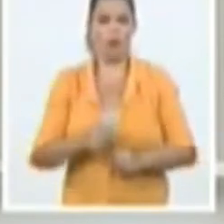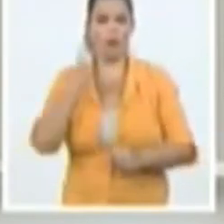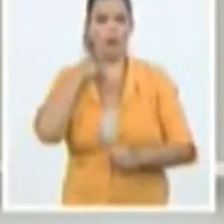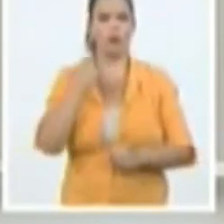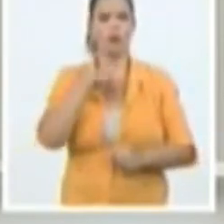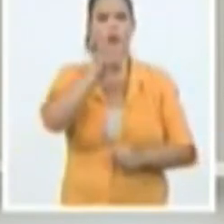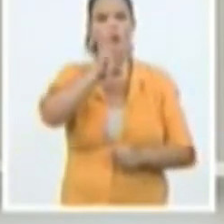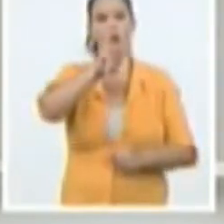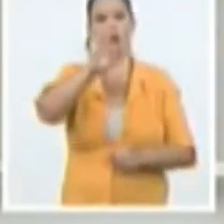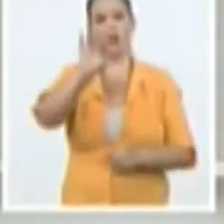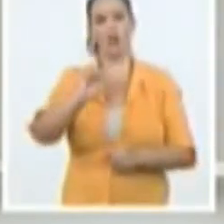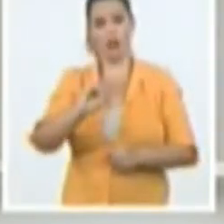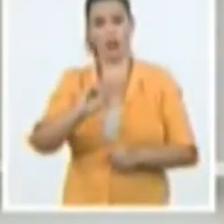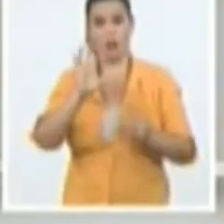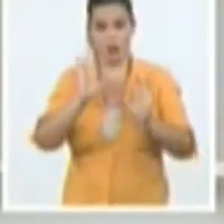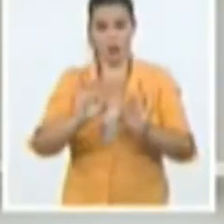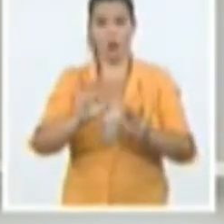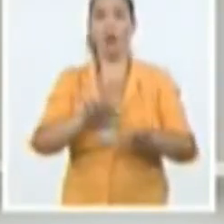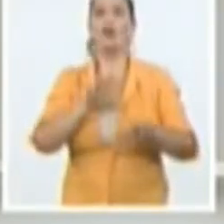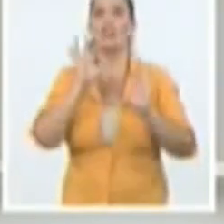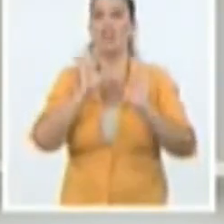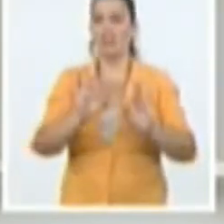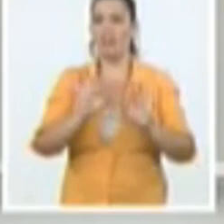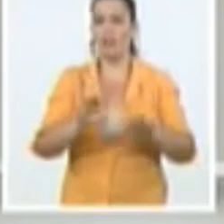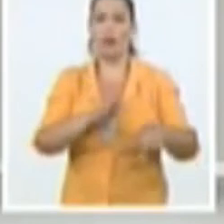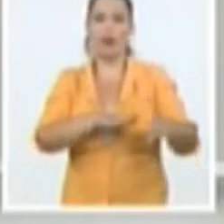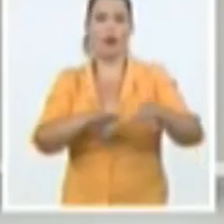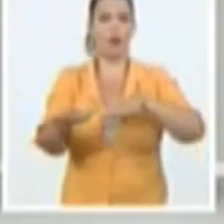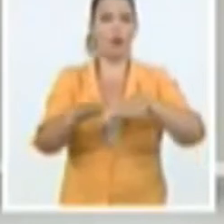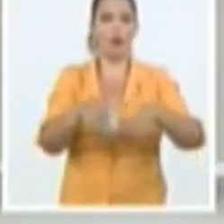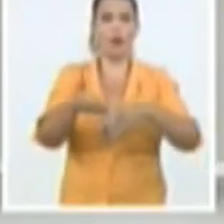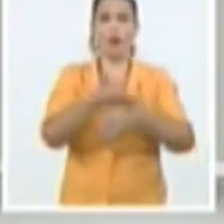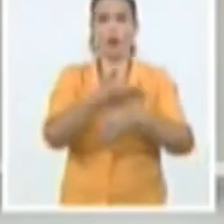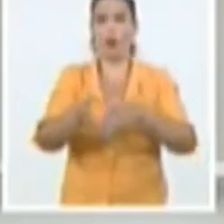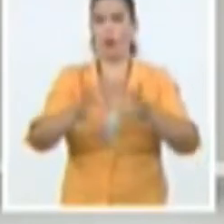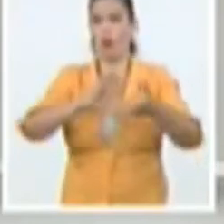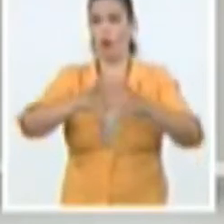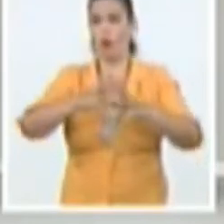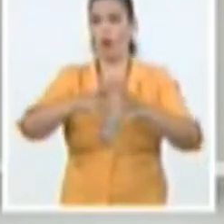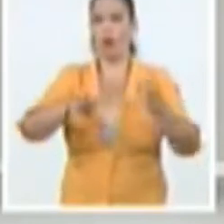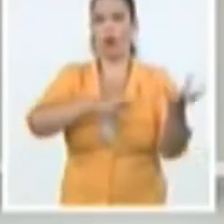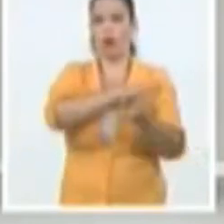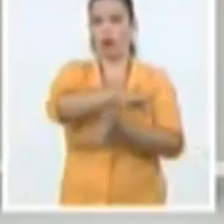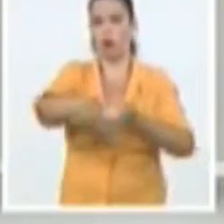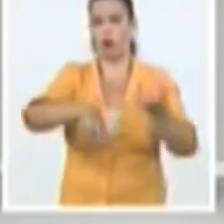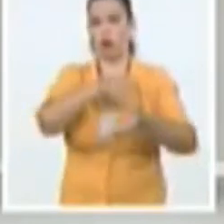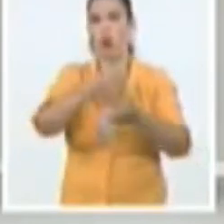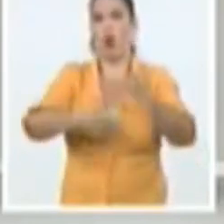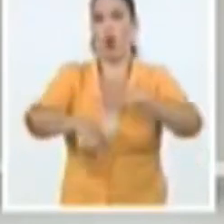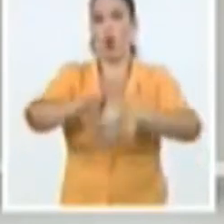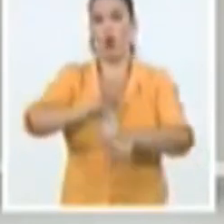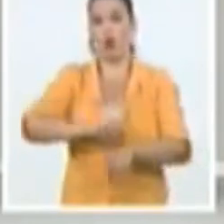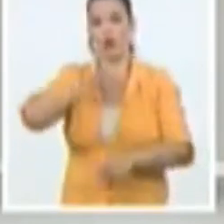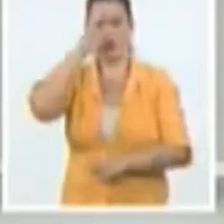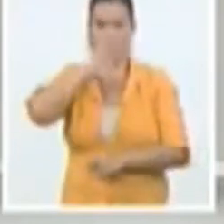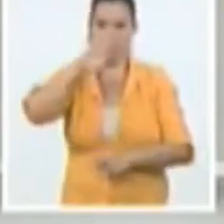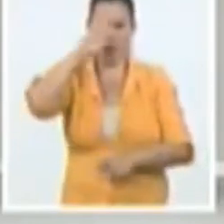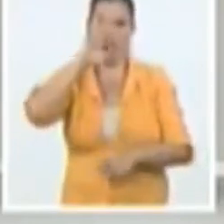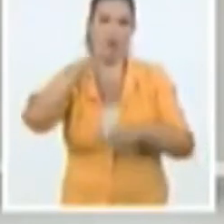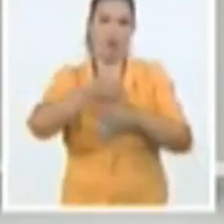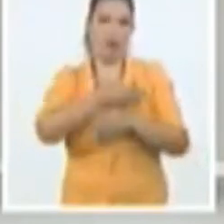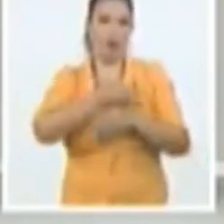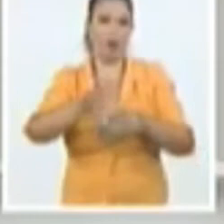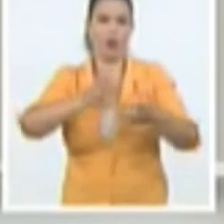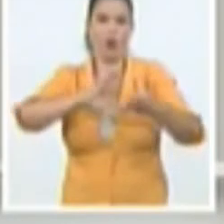y organizadora de numerosos actos terroristas contra Cuba y de varios intentos de atentados